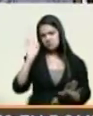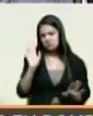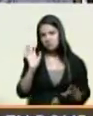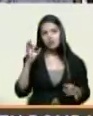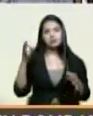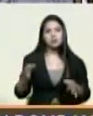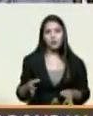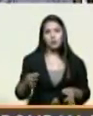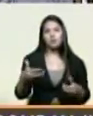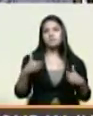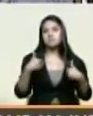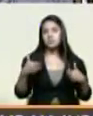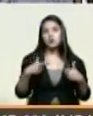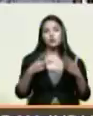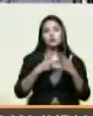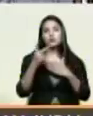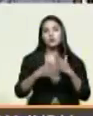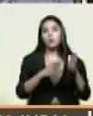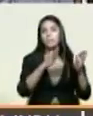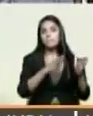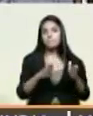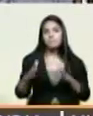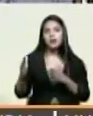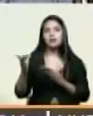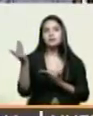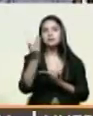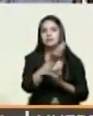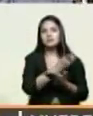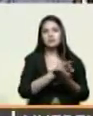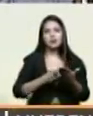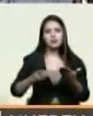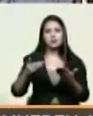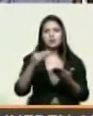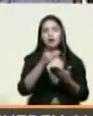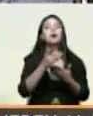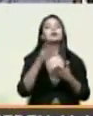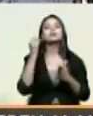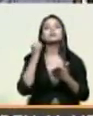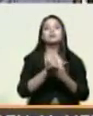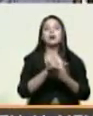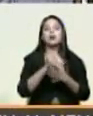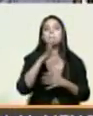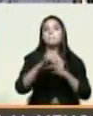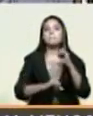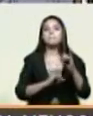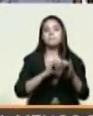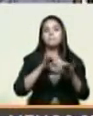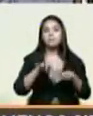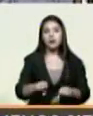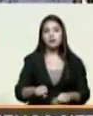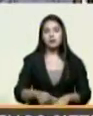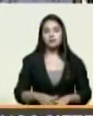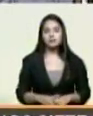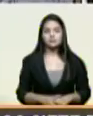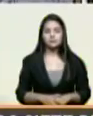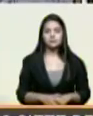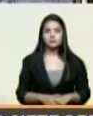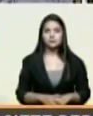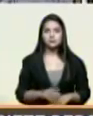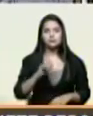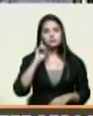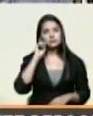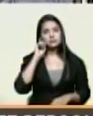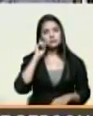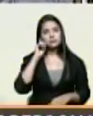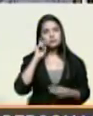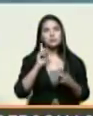estaban siendo víctimas de un plan diseñado con sello imperial, apellido Pentágono, apellido